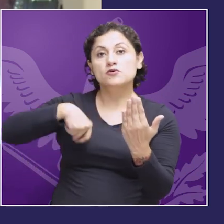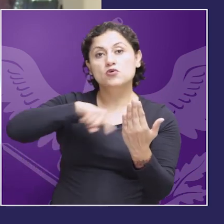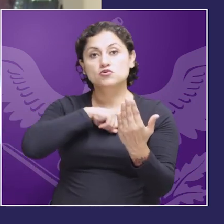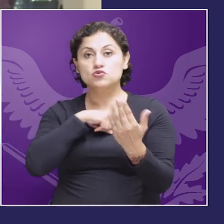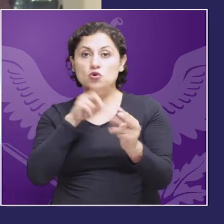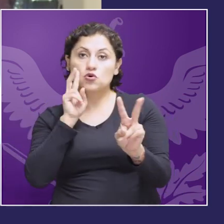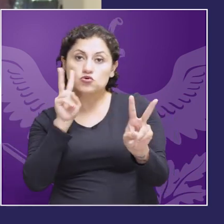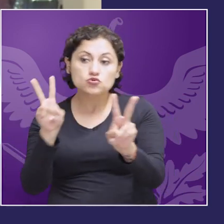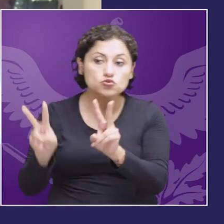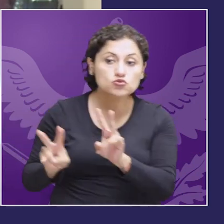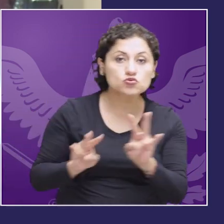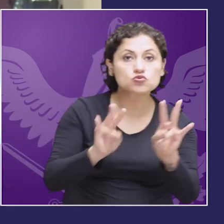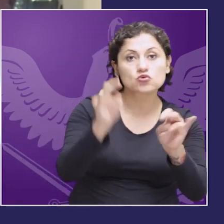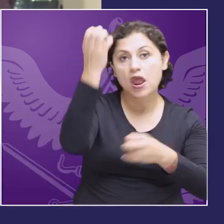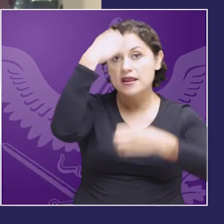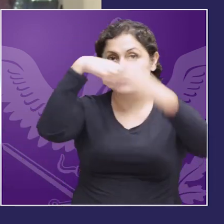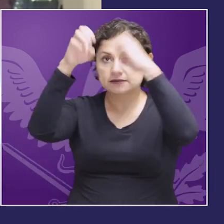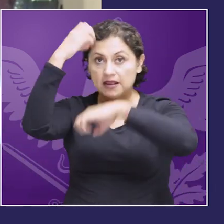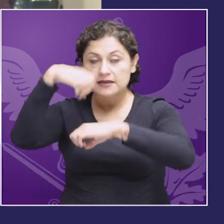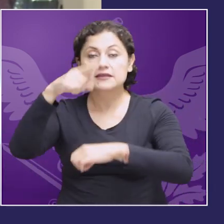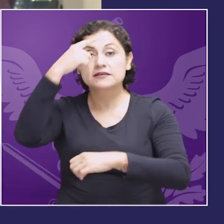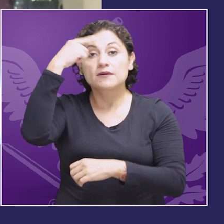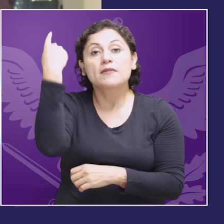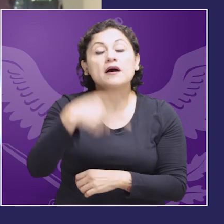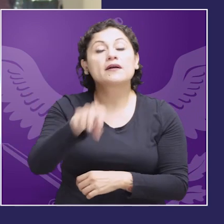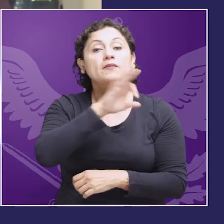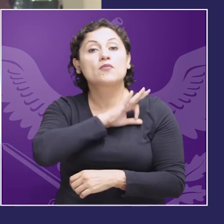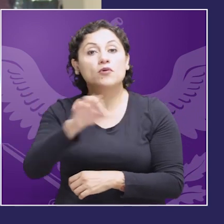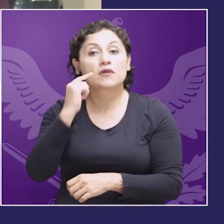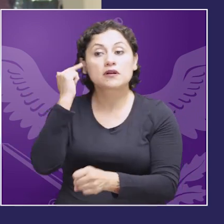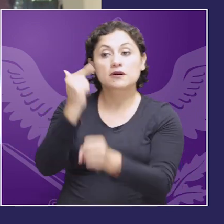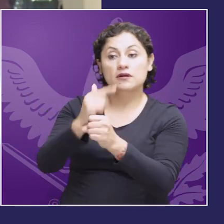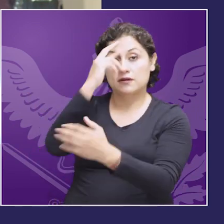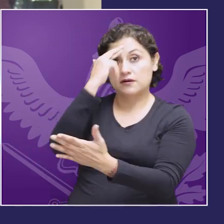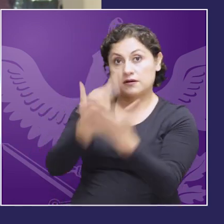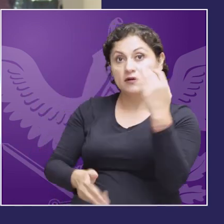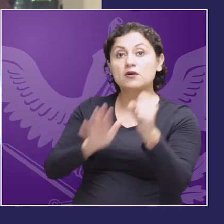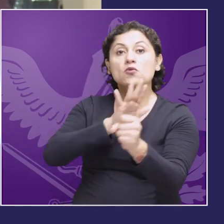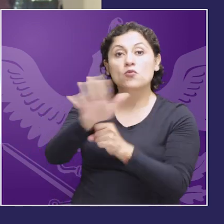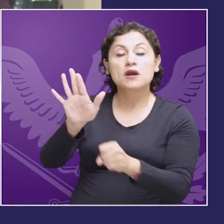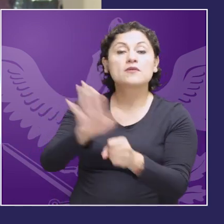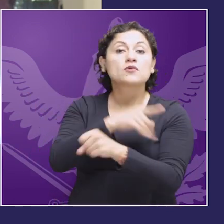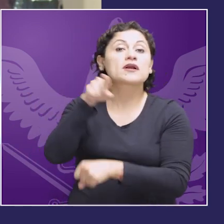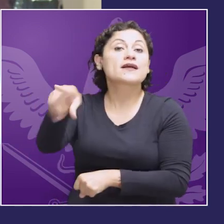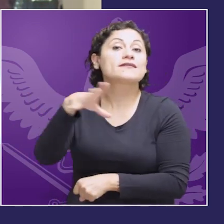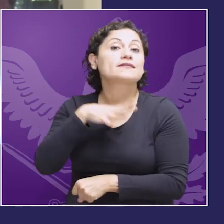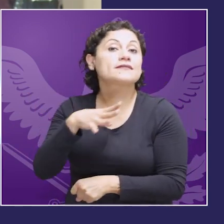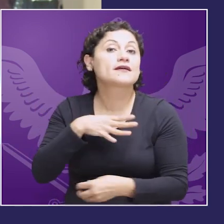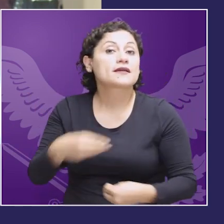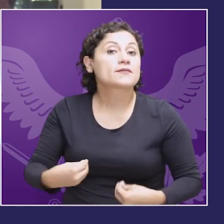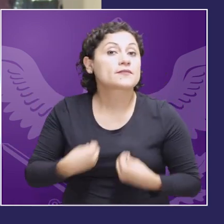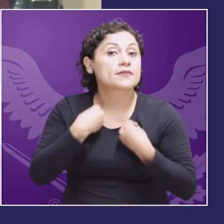este tipo de delito, donde se trata de la vida. Es que a veces parece que lo económico es más importante que la